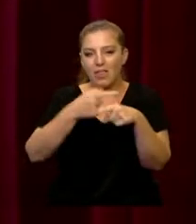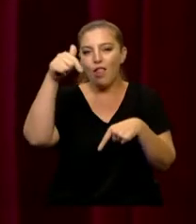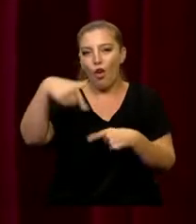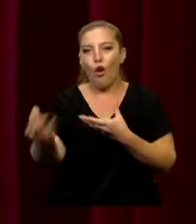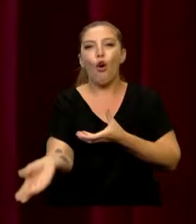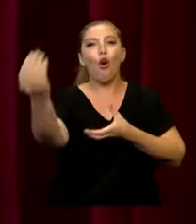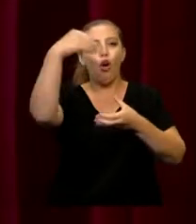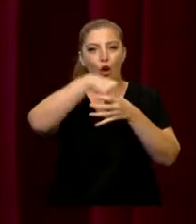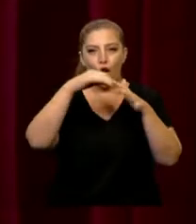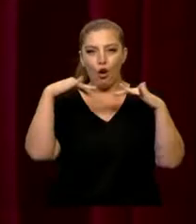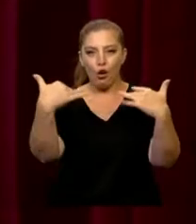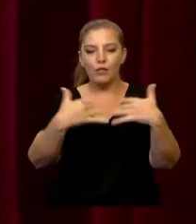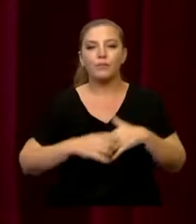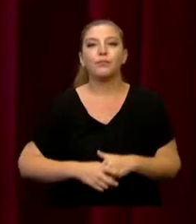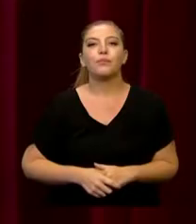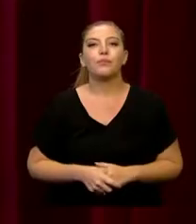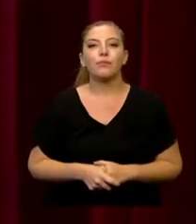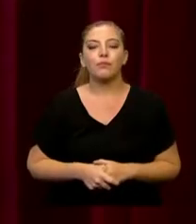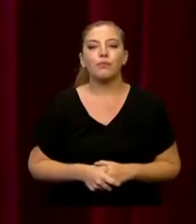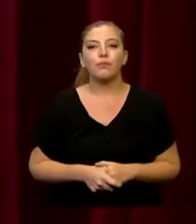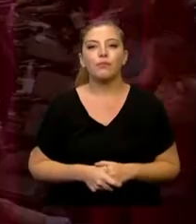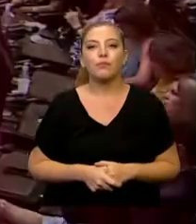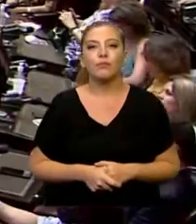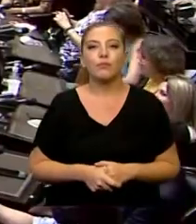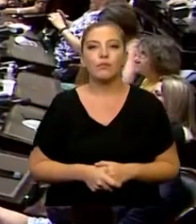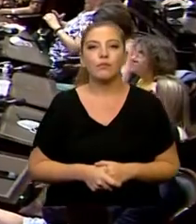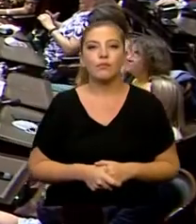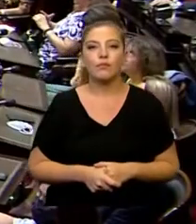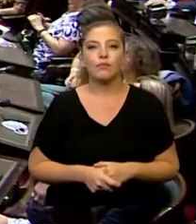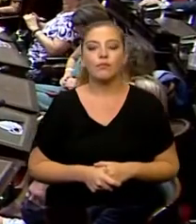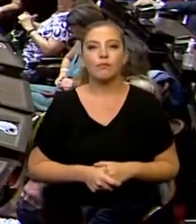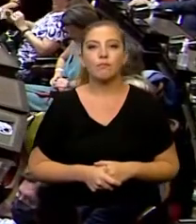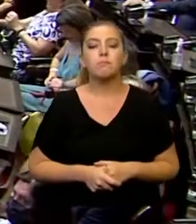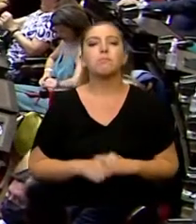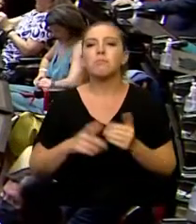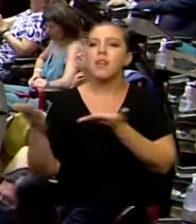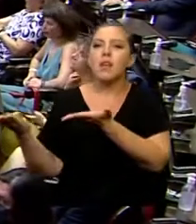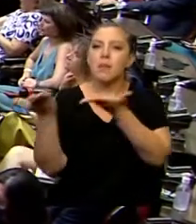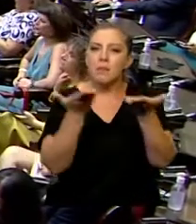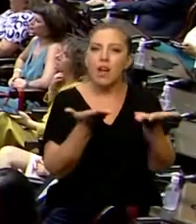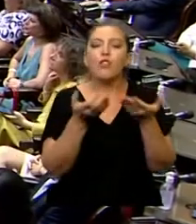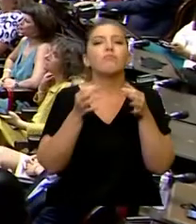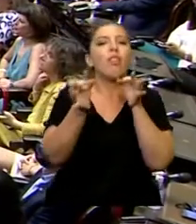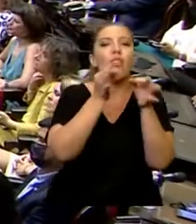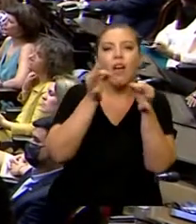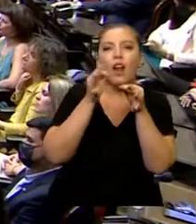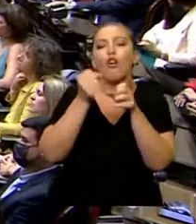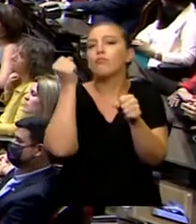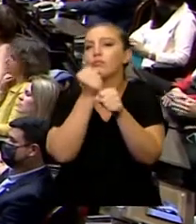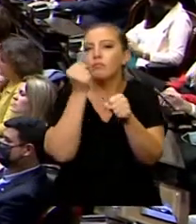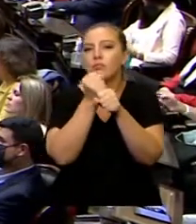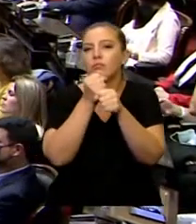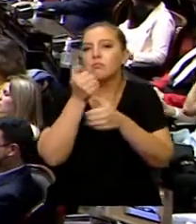cuerpo y invitarlos a que en el diálogo y en el trabajo